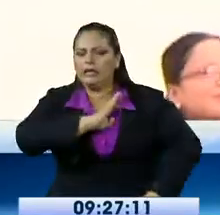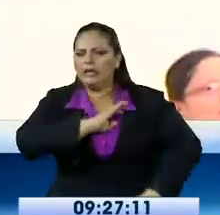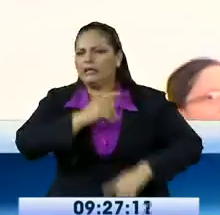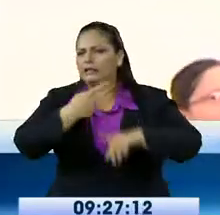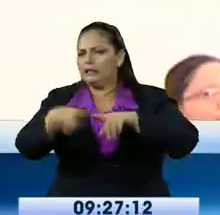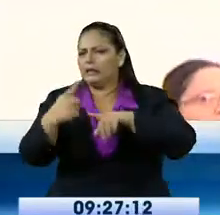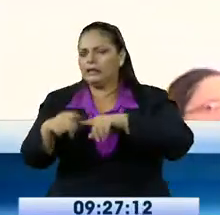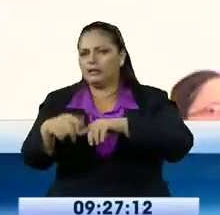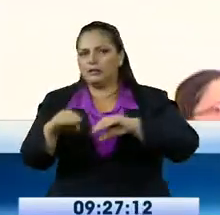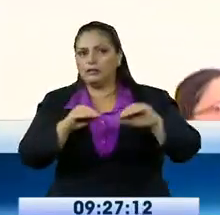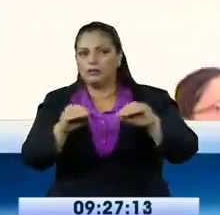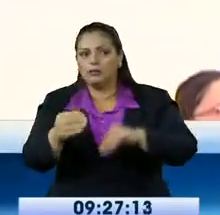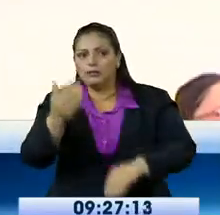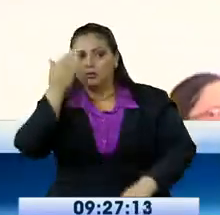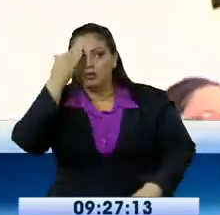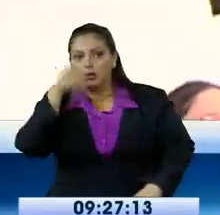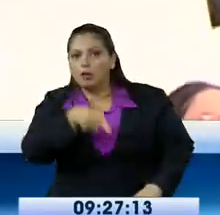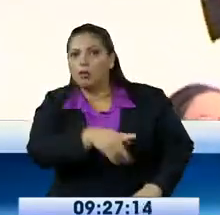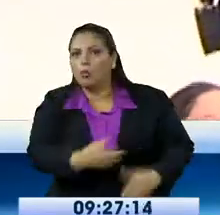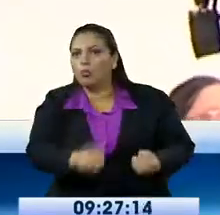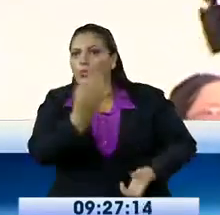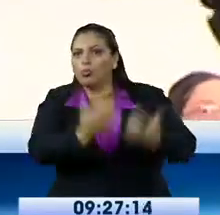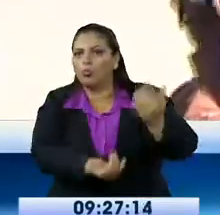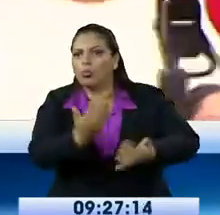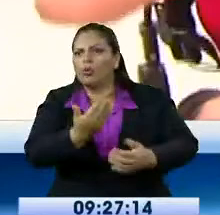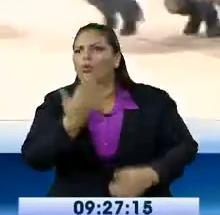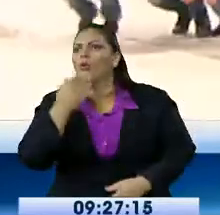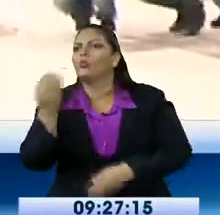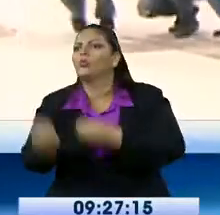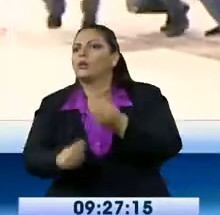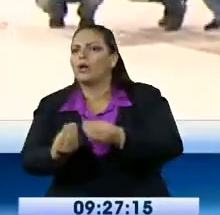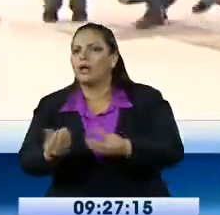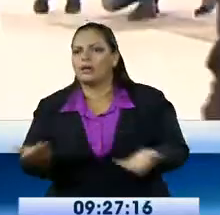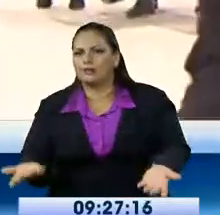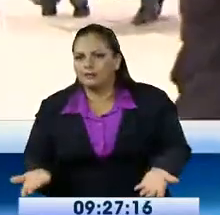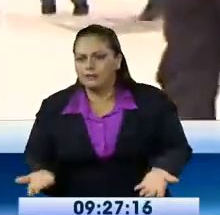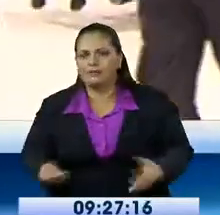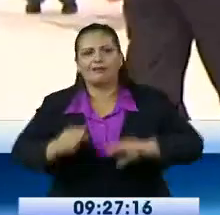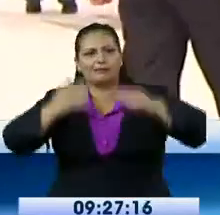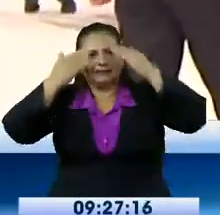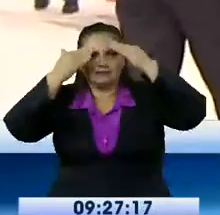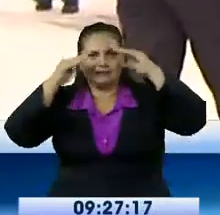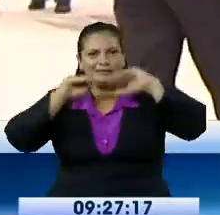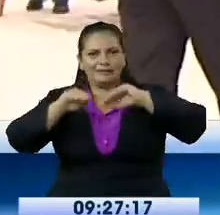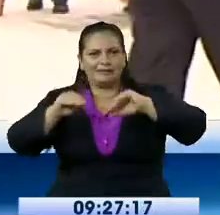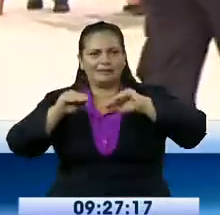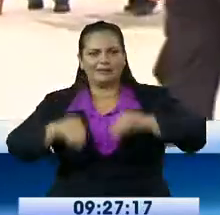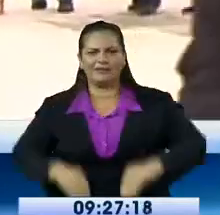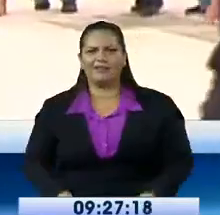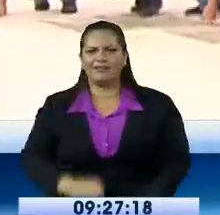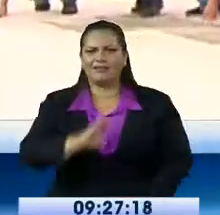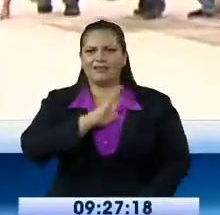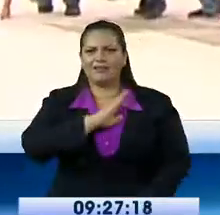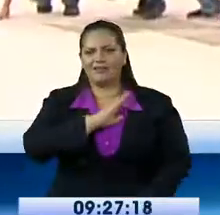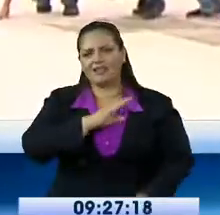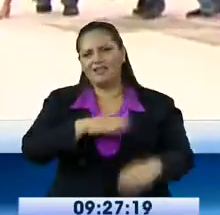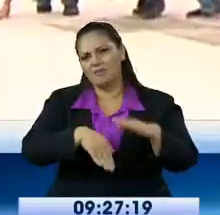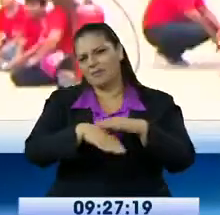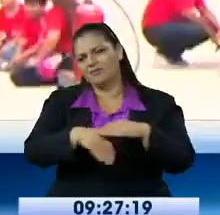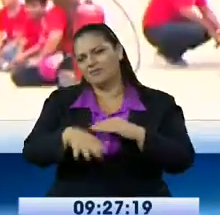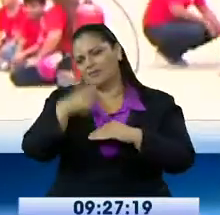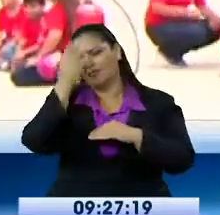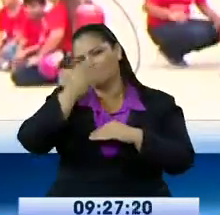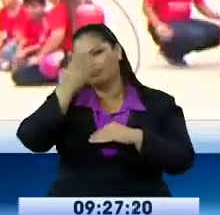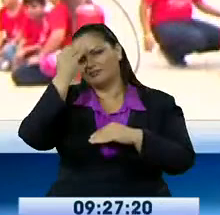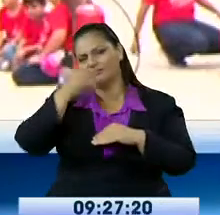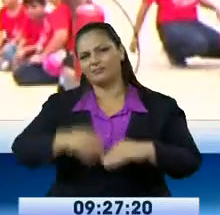que conocer para hacer el debido uso de equipos. Aquí los infantes aprenden técnicas básicas de supervivencia. En